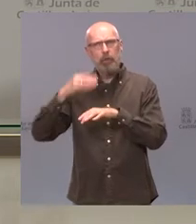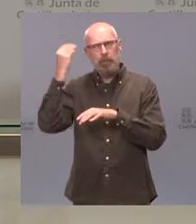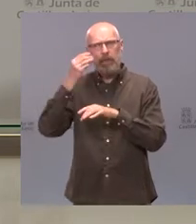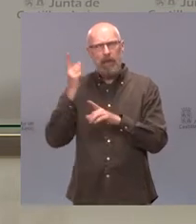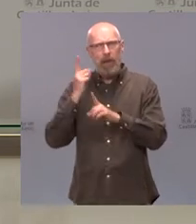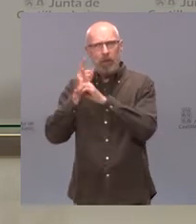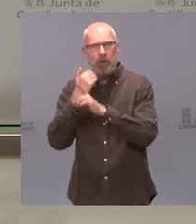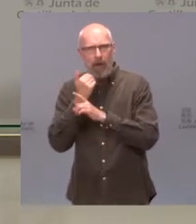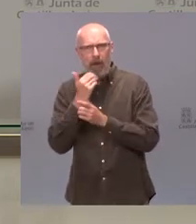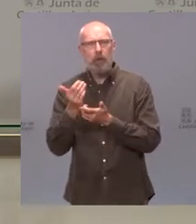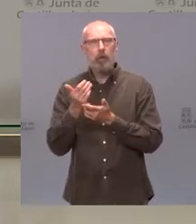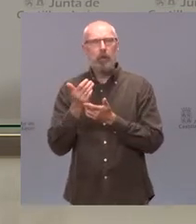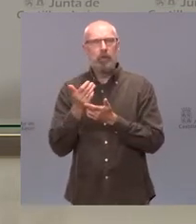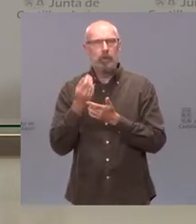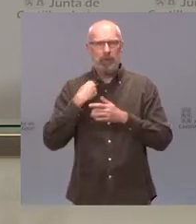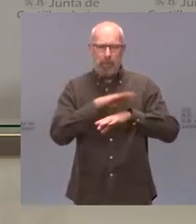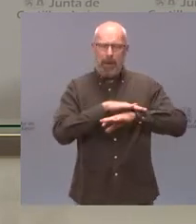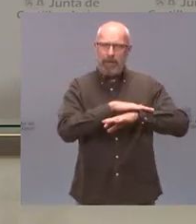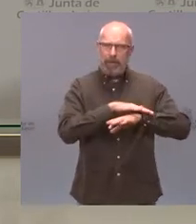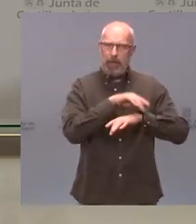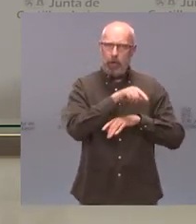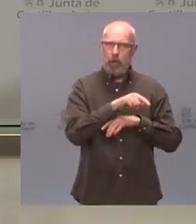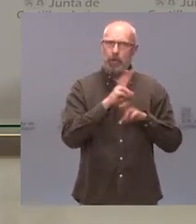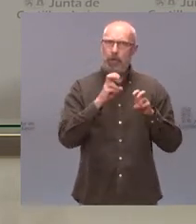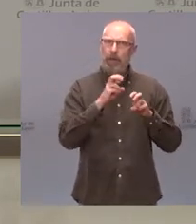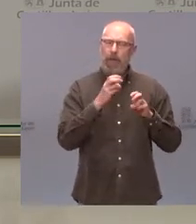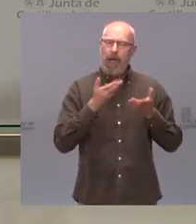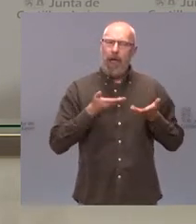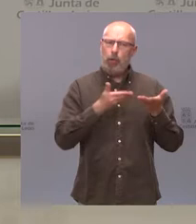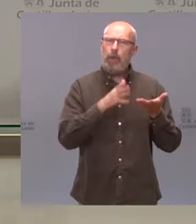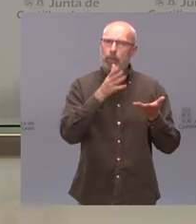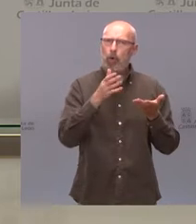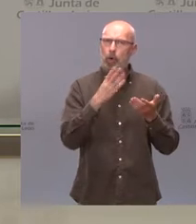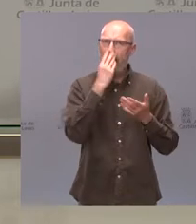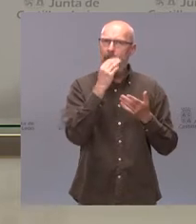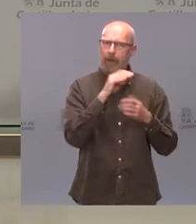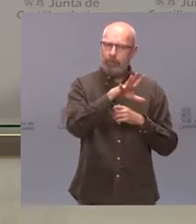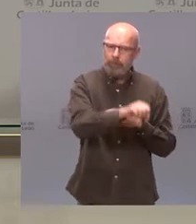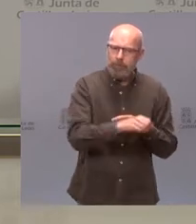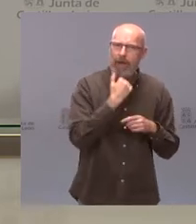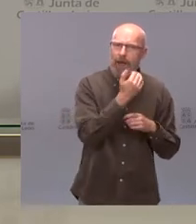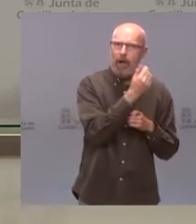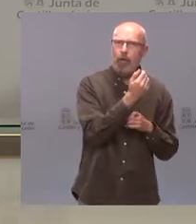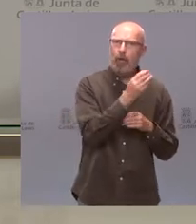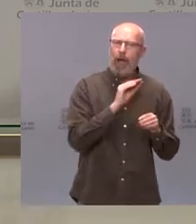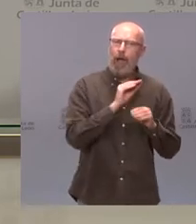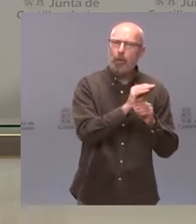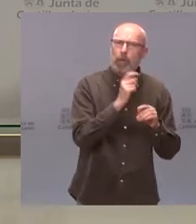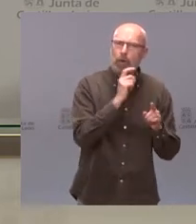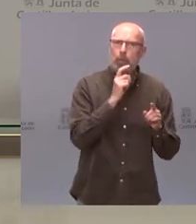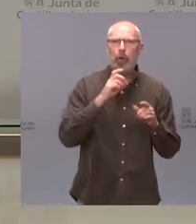ven lo que ha planteado el Ministerio para el tema de las ayudas por los ataques? Si les parece bien o pretenden mover